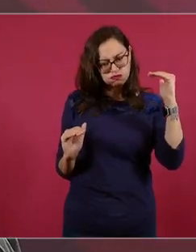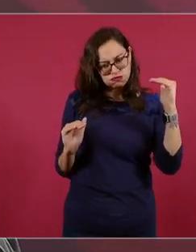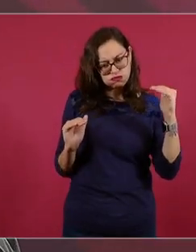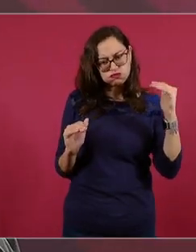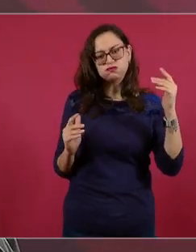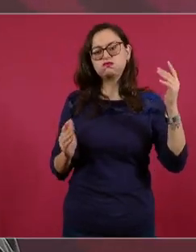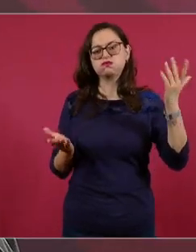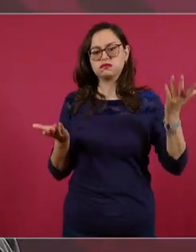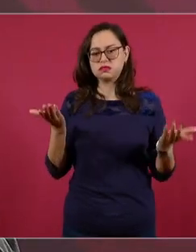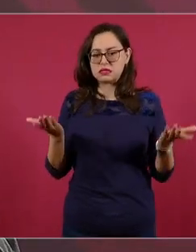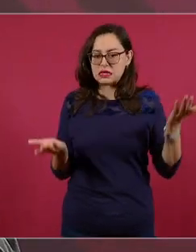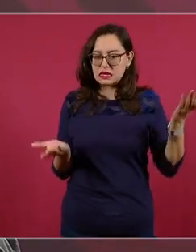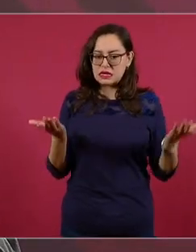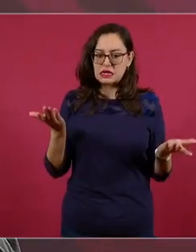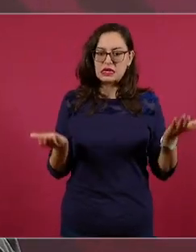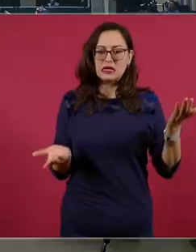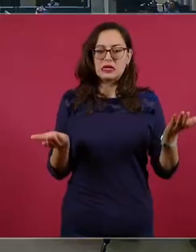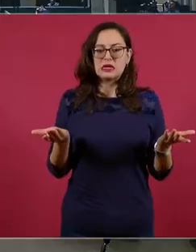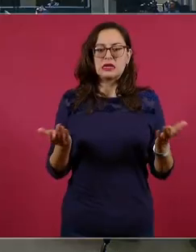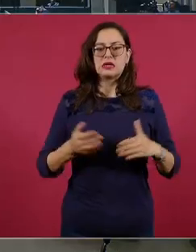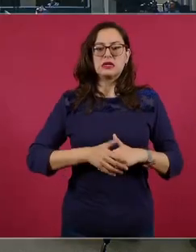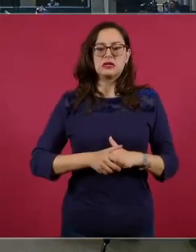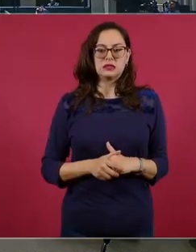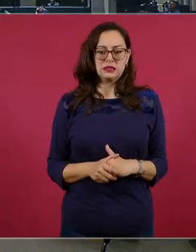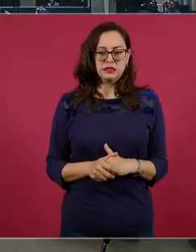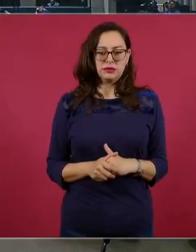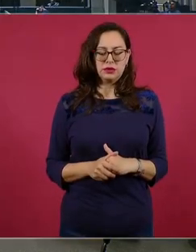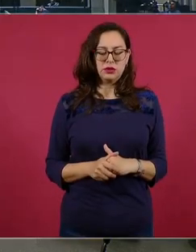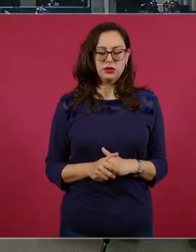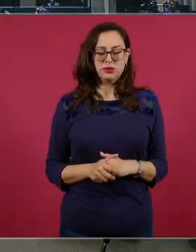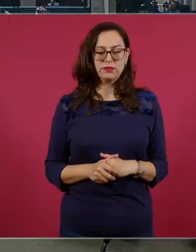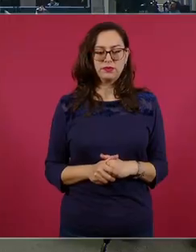económica, social en el mundo. Hay